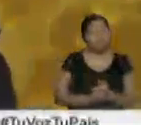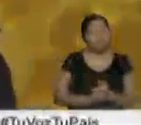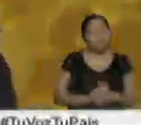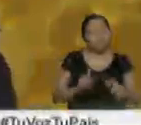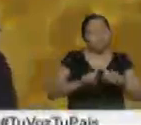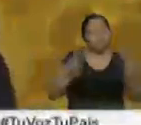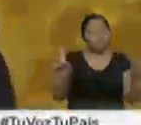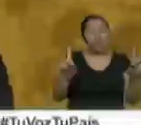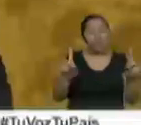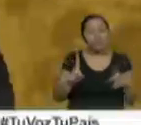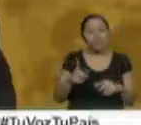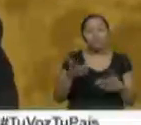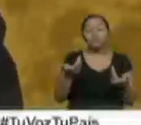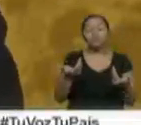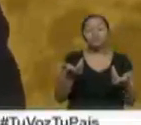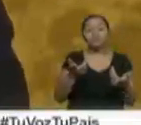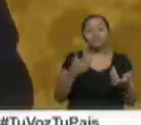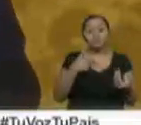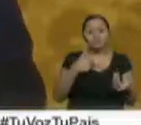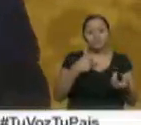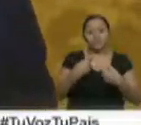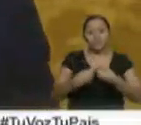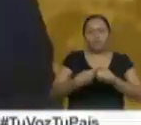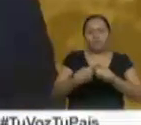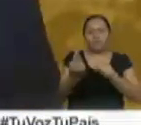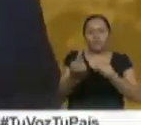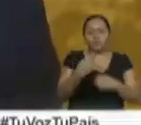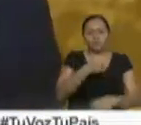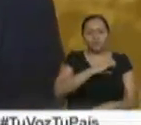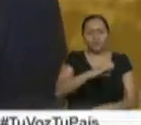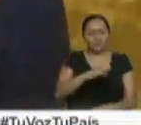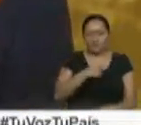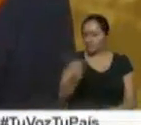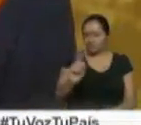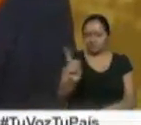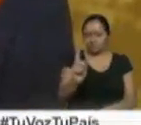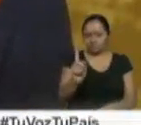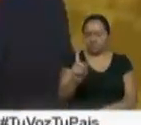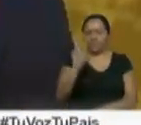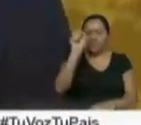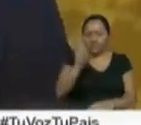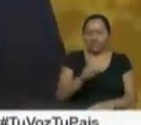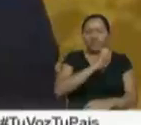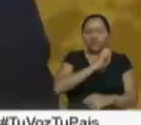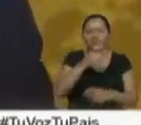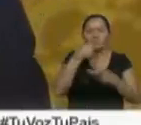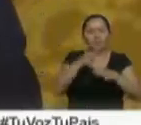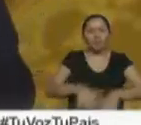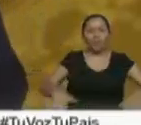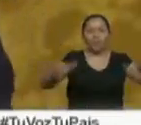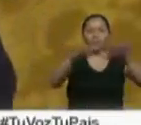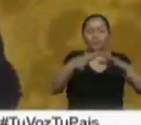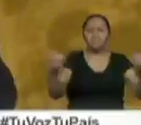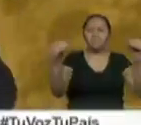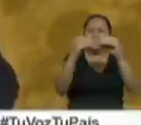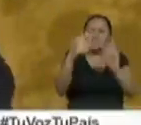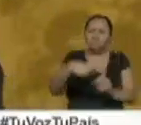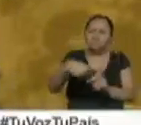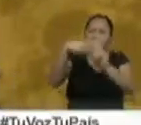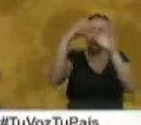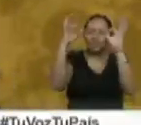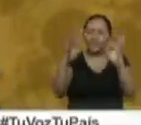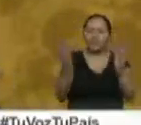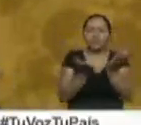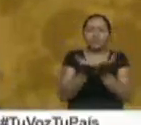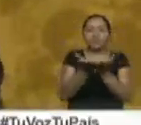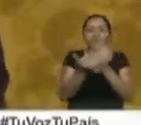Nunca estaré dispuesto a renunciar a la ética, y sobre todo a la ética pública, que implica el más sagrado de los deberes, que es